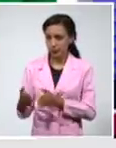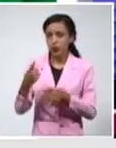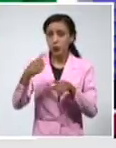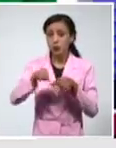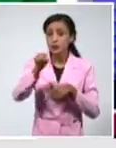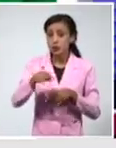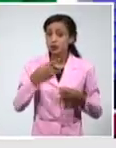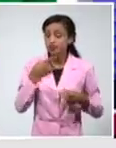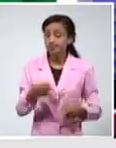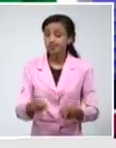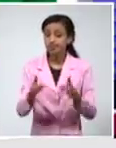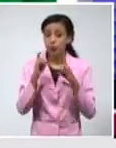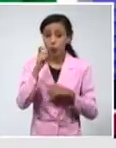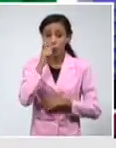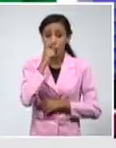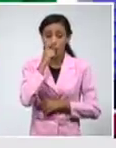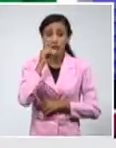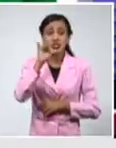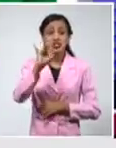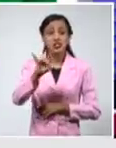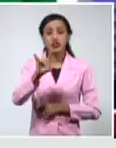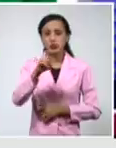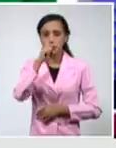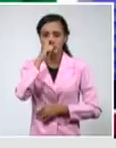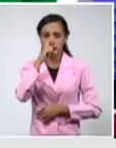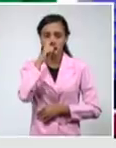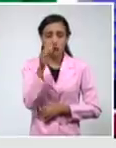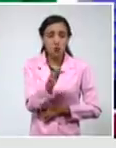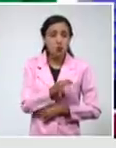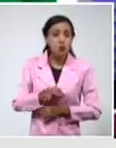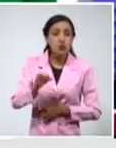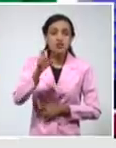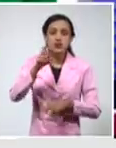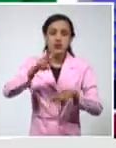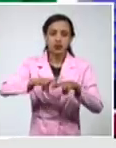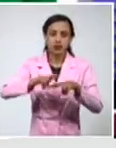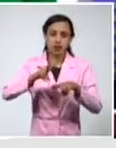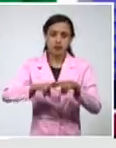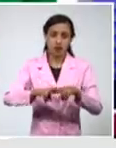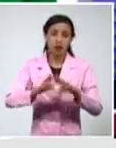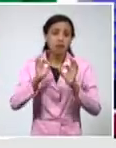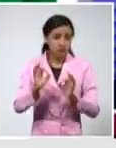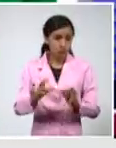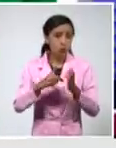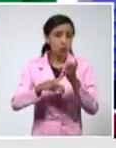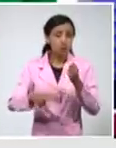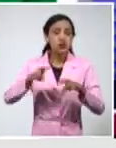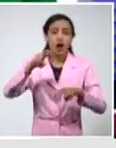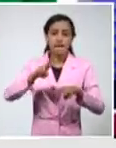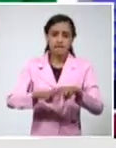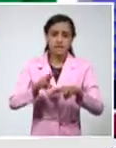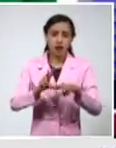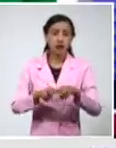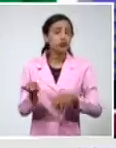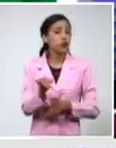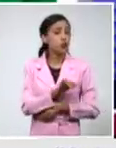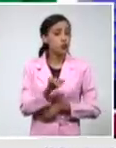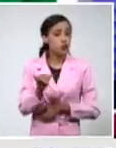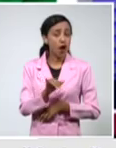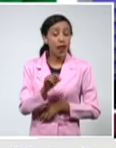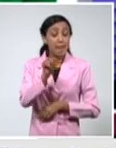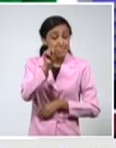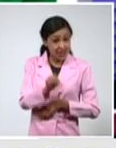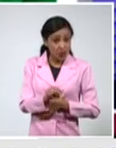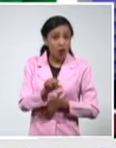de 79 años de edad del municipio Centro Habana, aquí en la provincia de La Habana también, contacto de